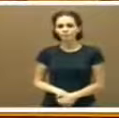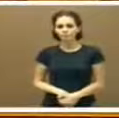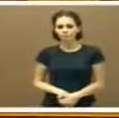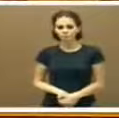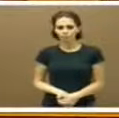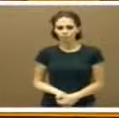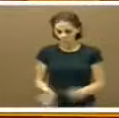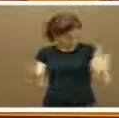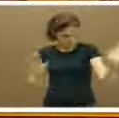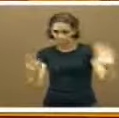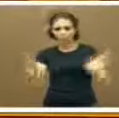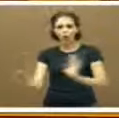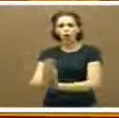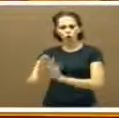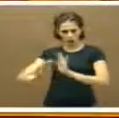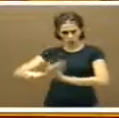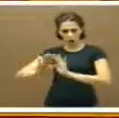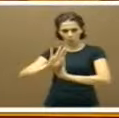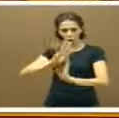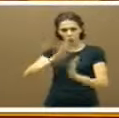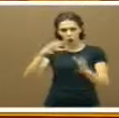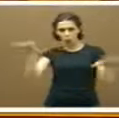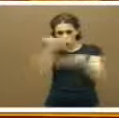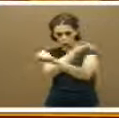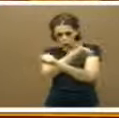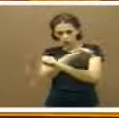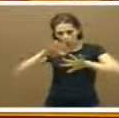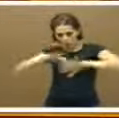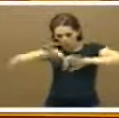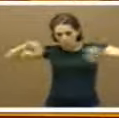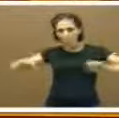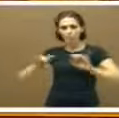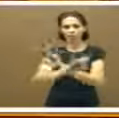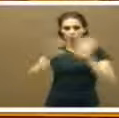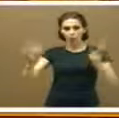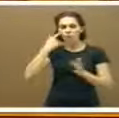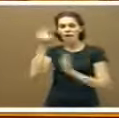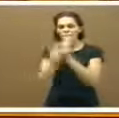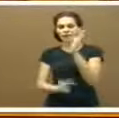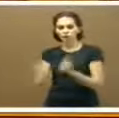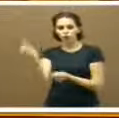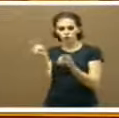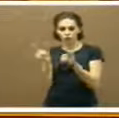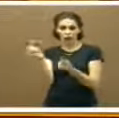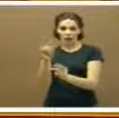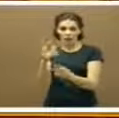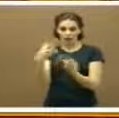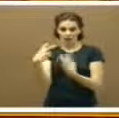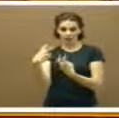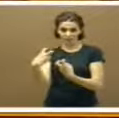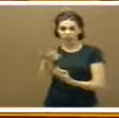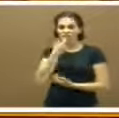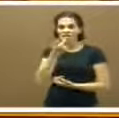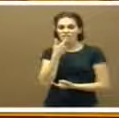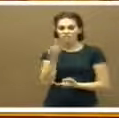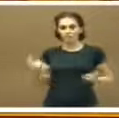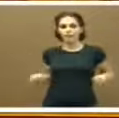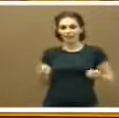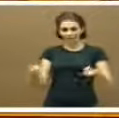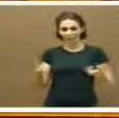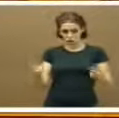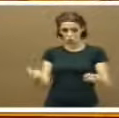Pero sigamos despejando incógnitas. Según datos del Ministerio de Hacienda, el porcentaje de ejecución de gastos de capital en